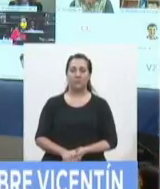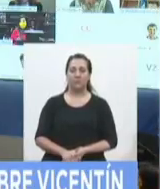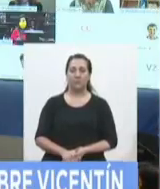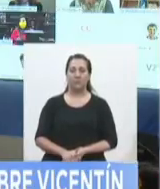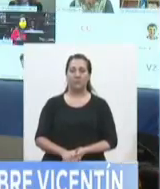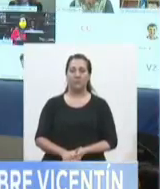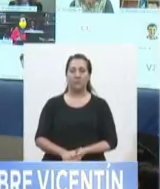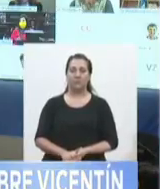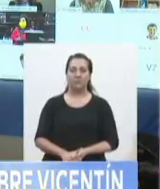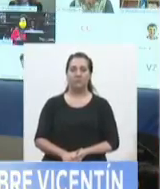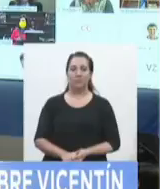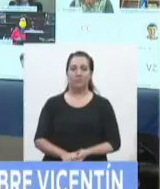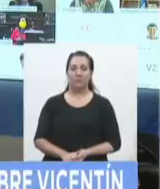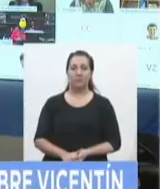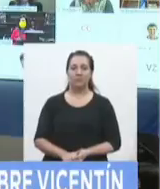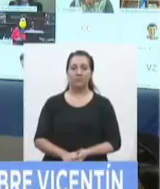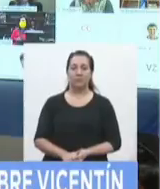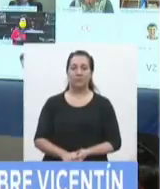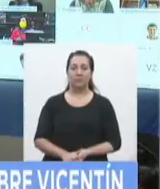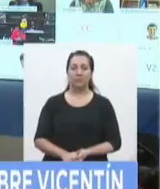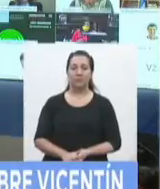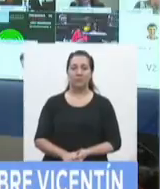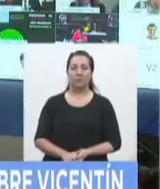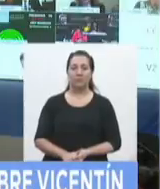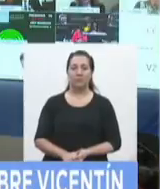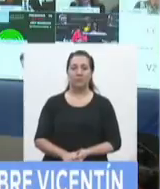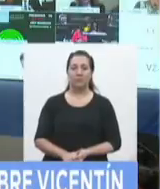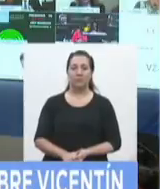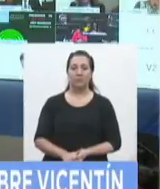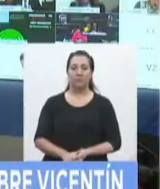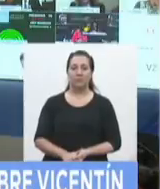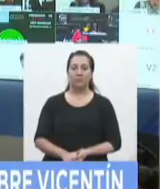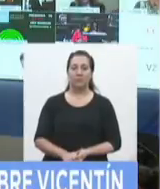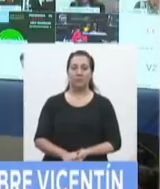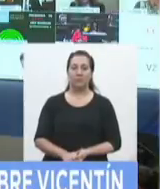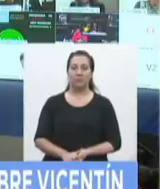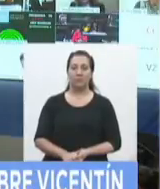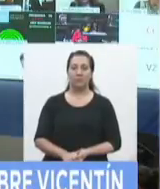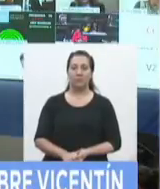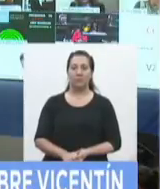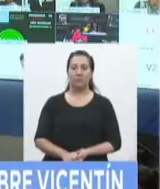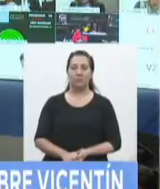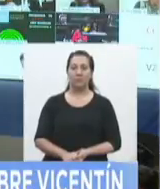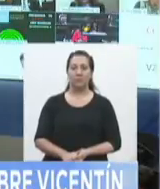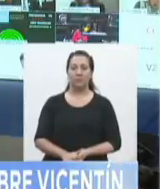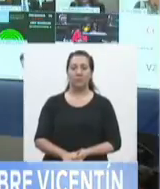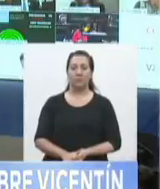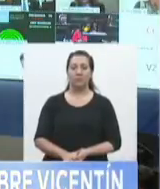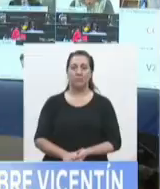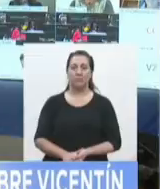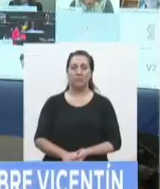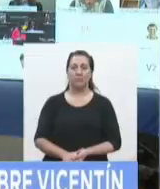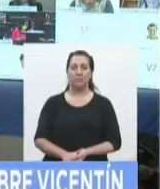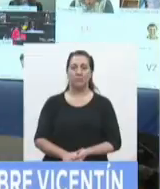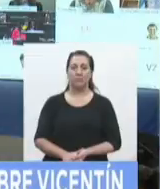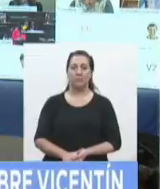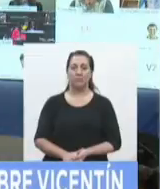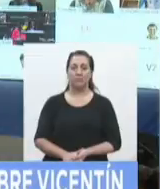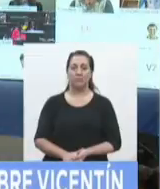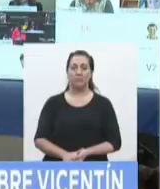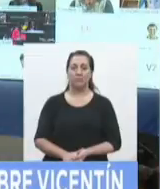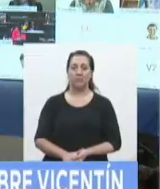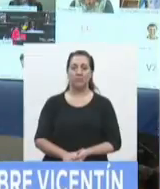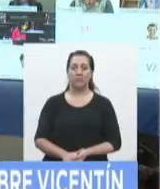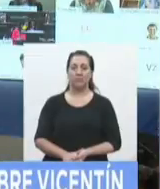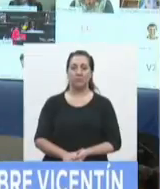Pero no se puede tapar el sol con las manos. No le alcanzan con las comisiones investigadoras, no le alcanzan con responsabilizar a Cambiemos o la deuda